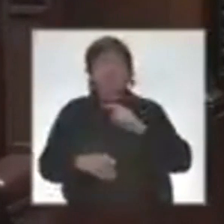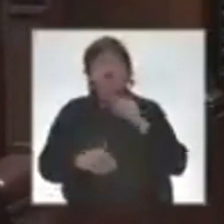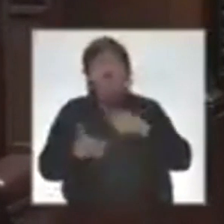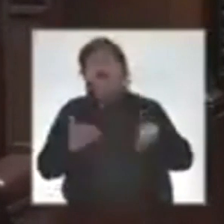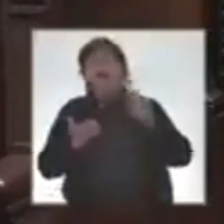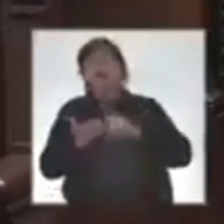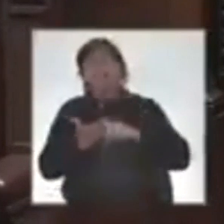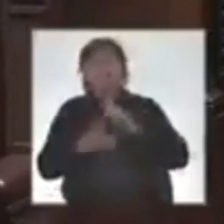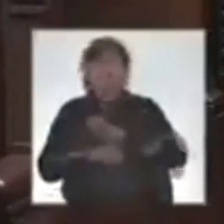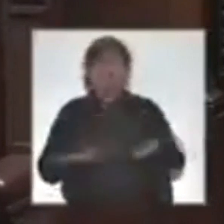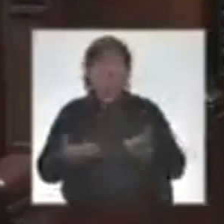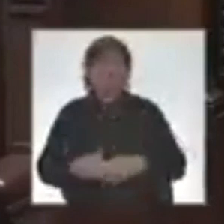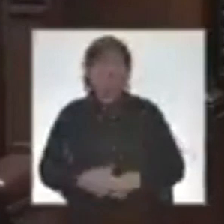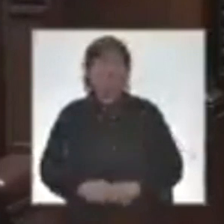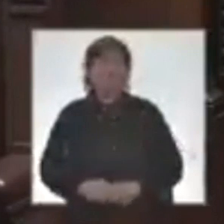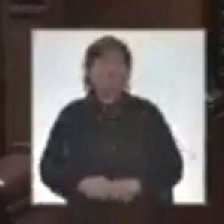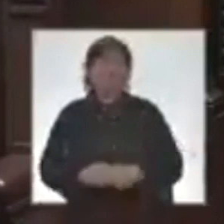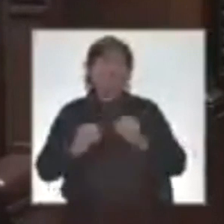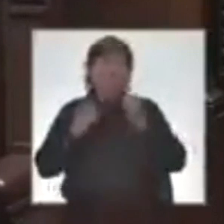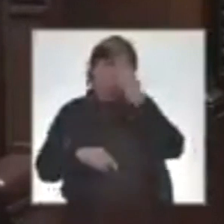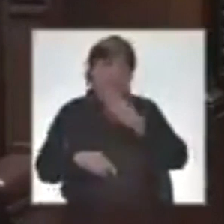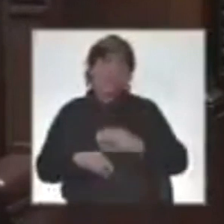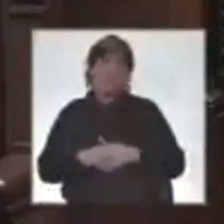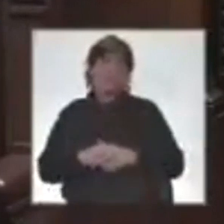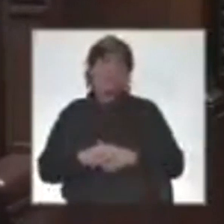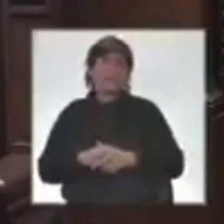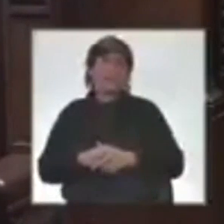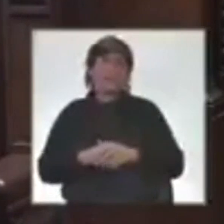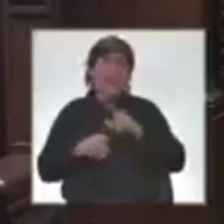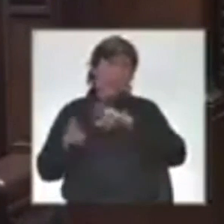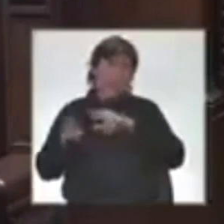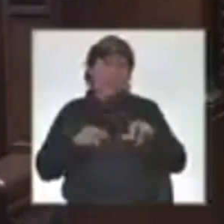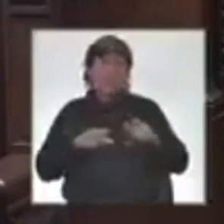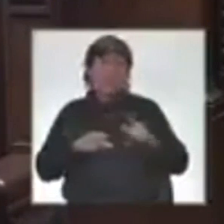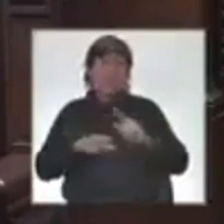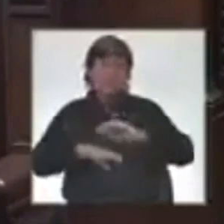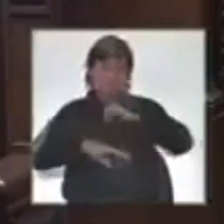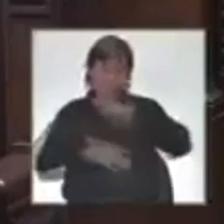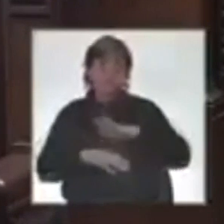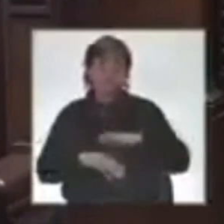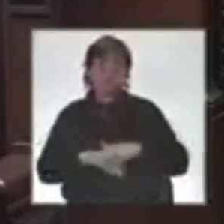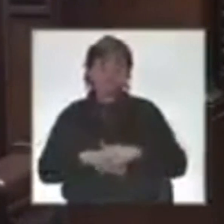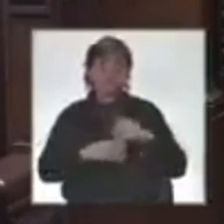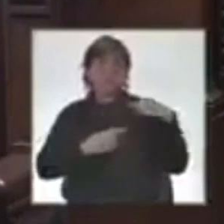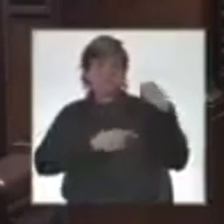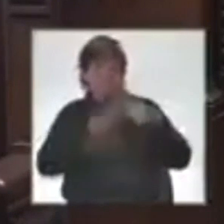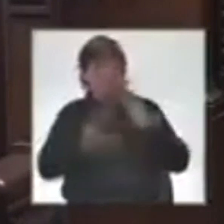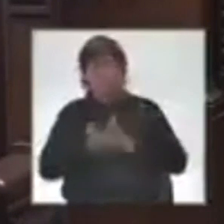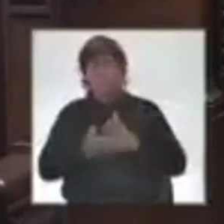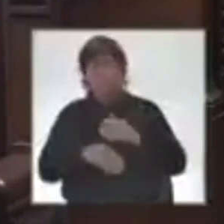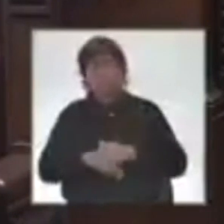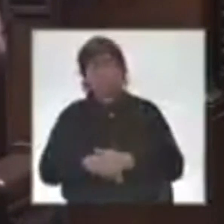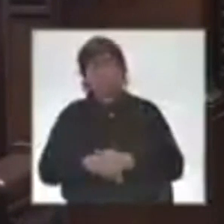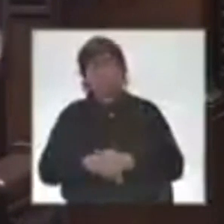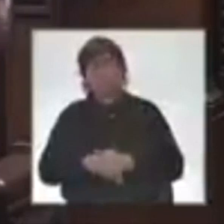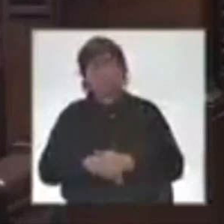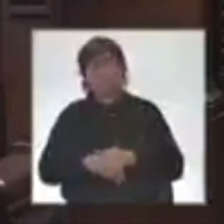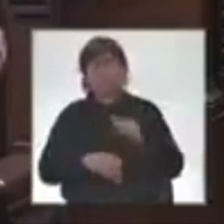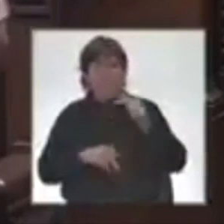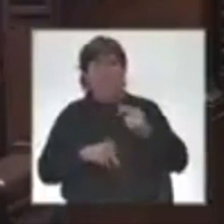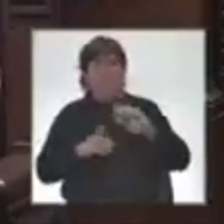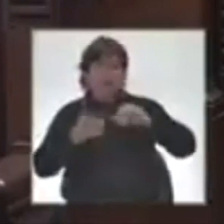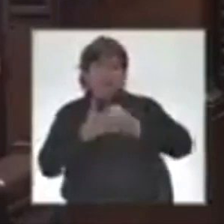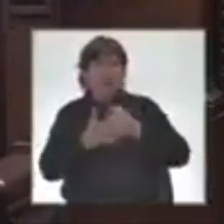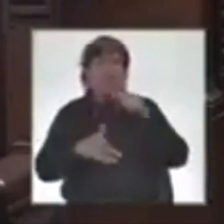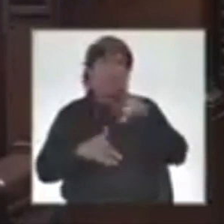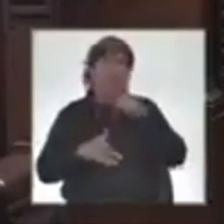una incoherencia, porque Uruguay ha mantenido una postura histórica de condena al bloqueo criminal